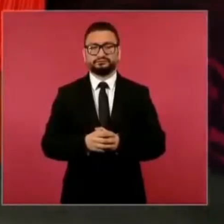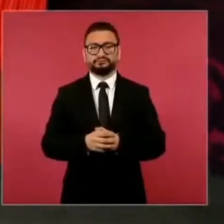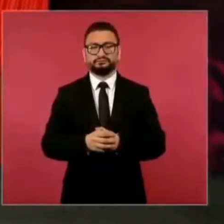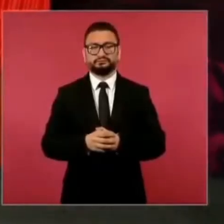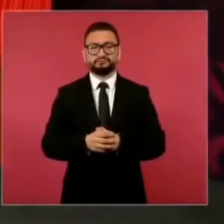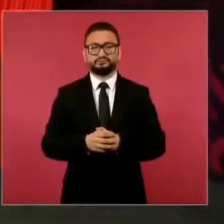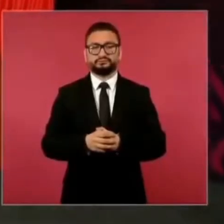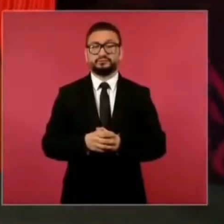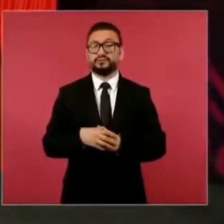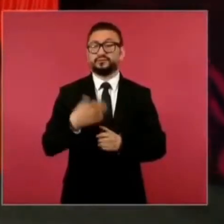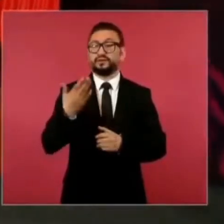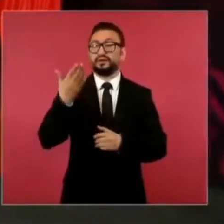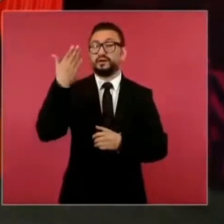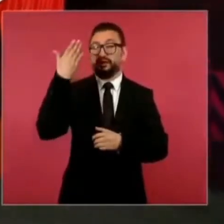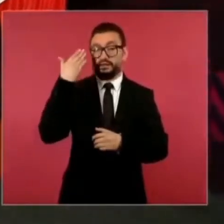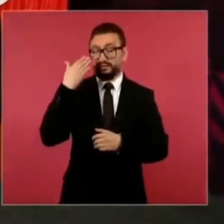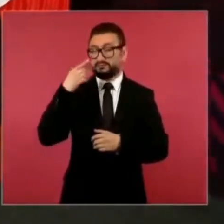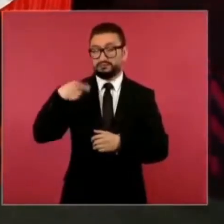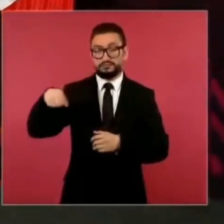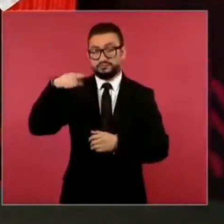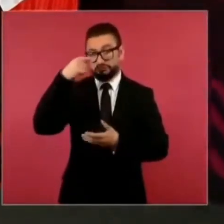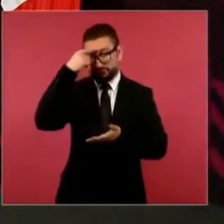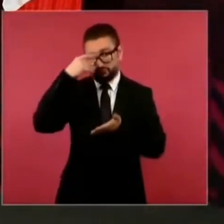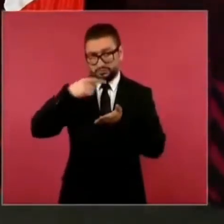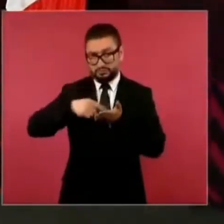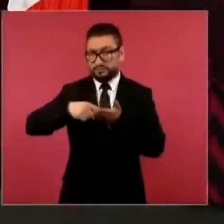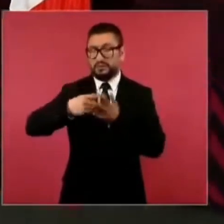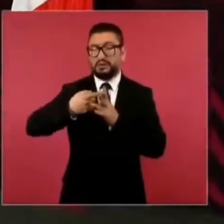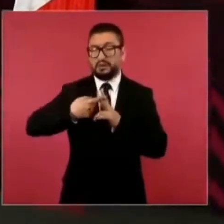pensaban que no iba en serio,